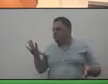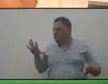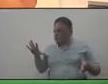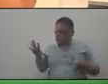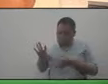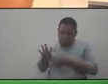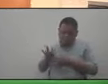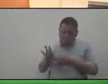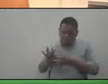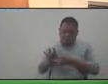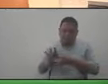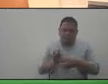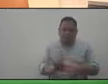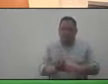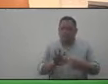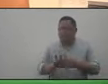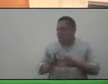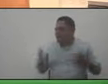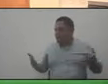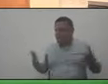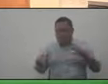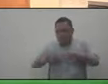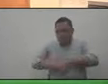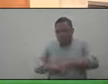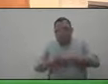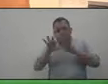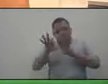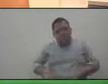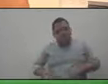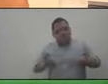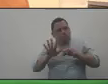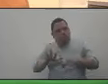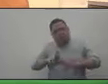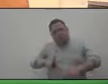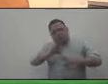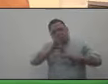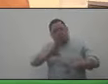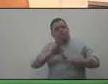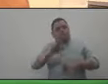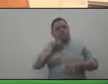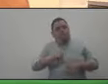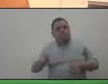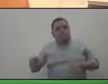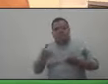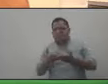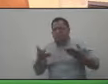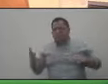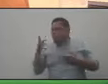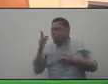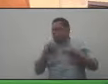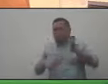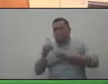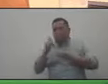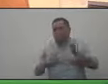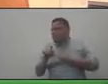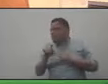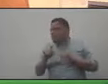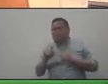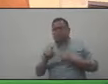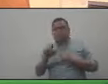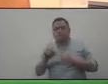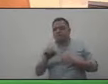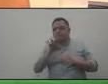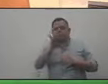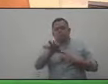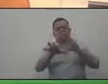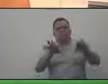dijo es, organicen un documento de red, un documento que realmente responda a las necesidades de salud del departamento de Casanare. No más centros de